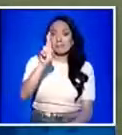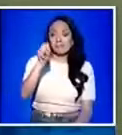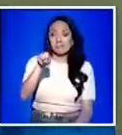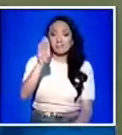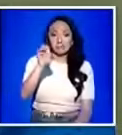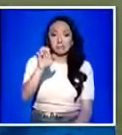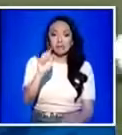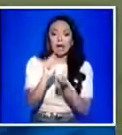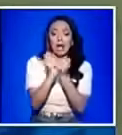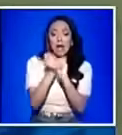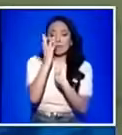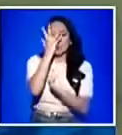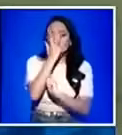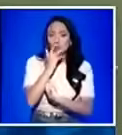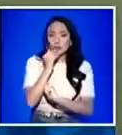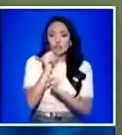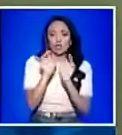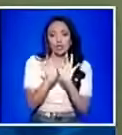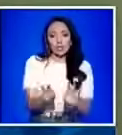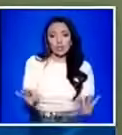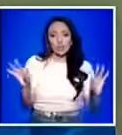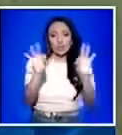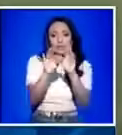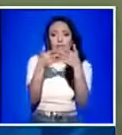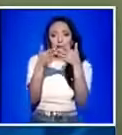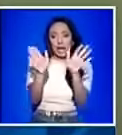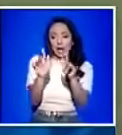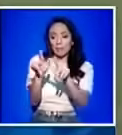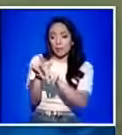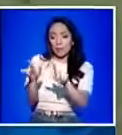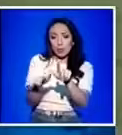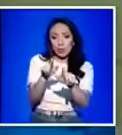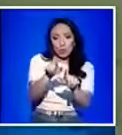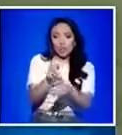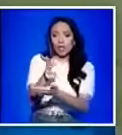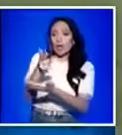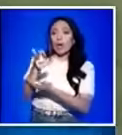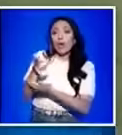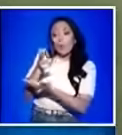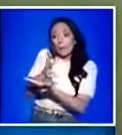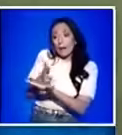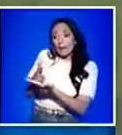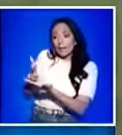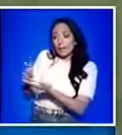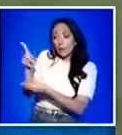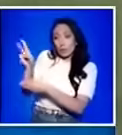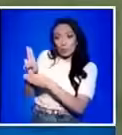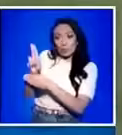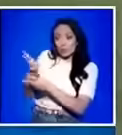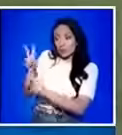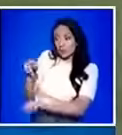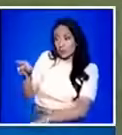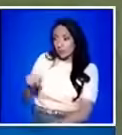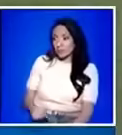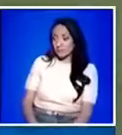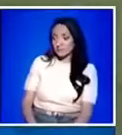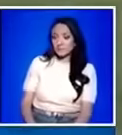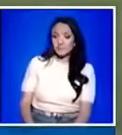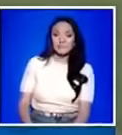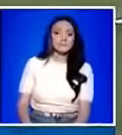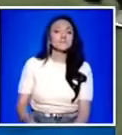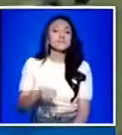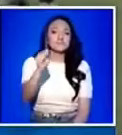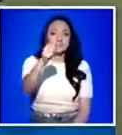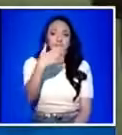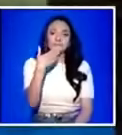importantes, ha habilitado los espacios deportivos, también un parqueadero que está a disposición del público. Sí, muy buenos días,